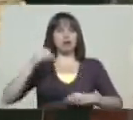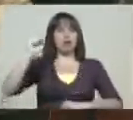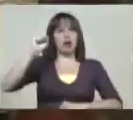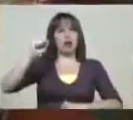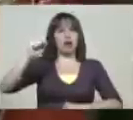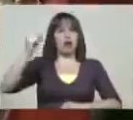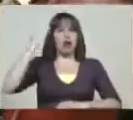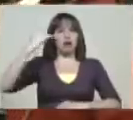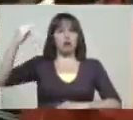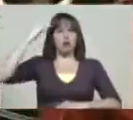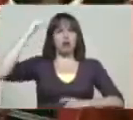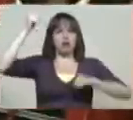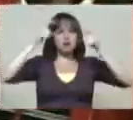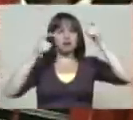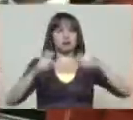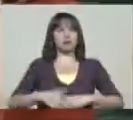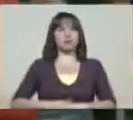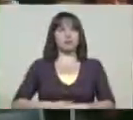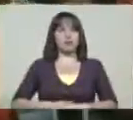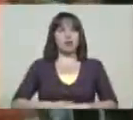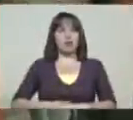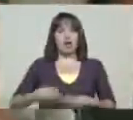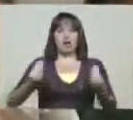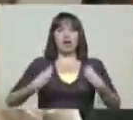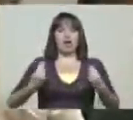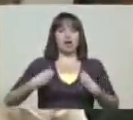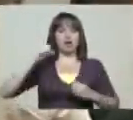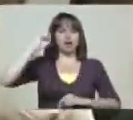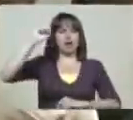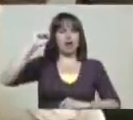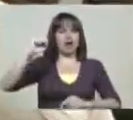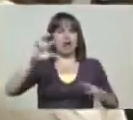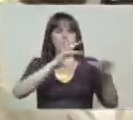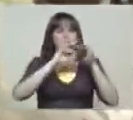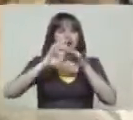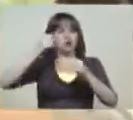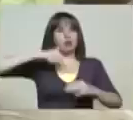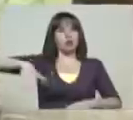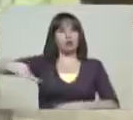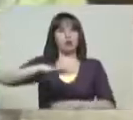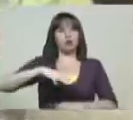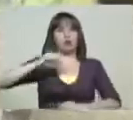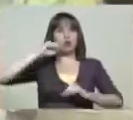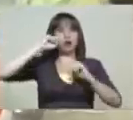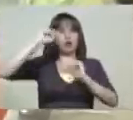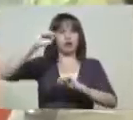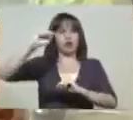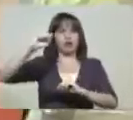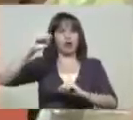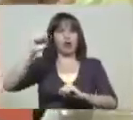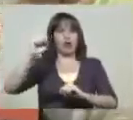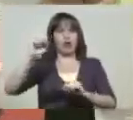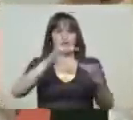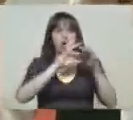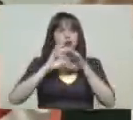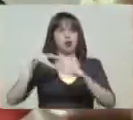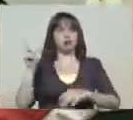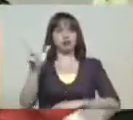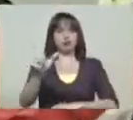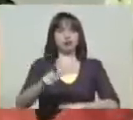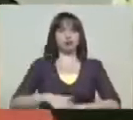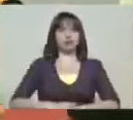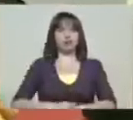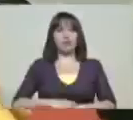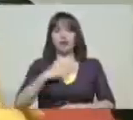Chávez! ¡Viva! ¡Que viva la unión del pueblo venezolano! ¡Viva! ¡Que viva la unión del Partido Socialista!